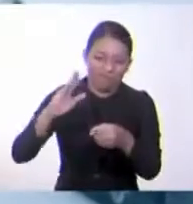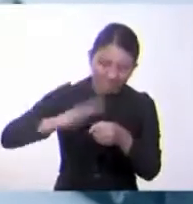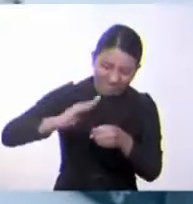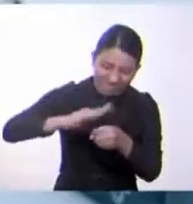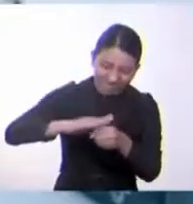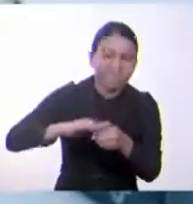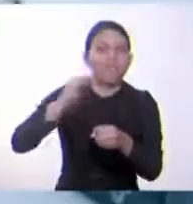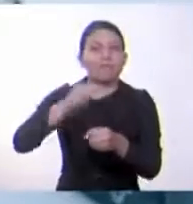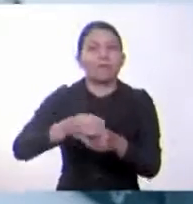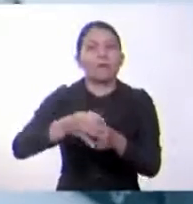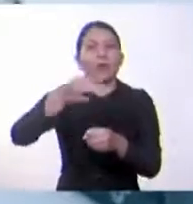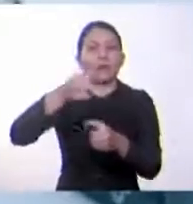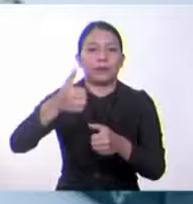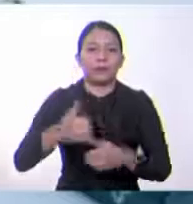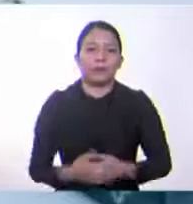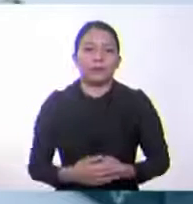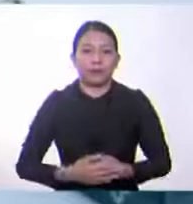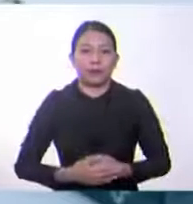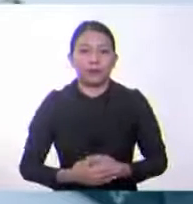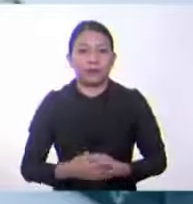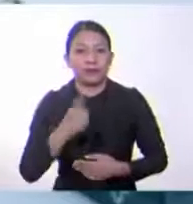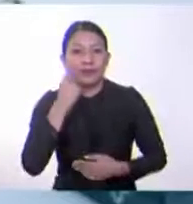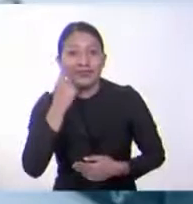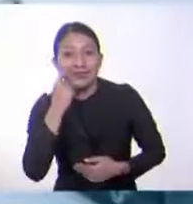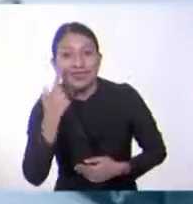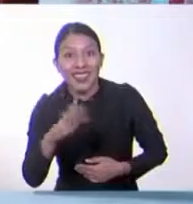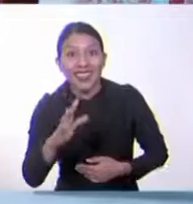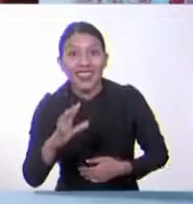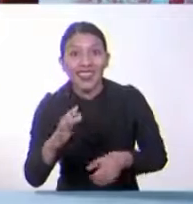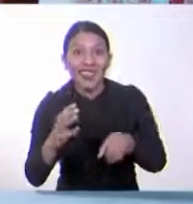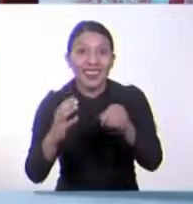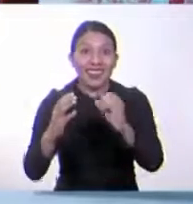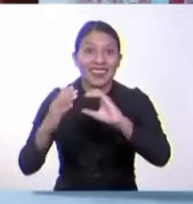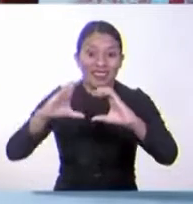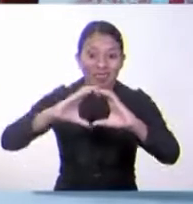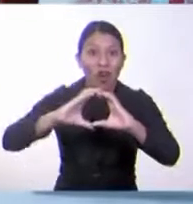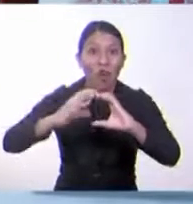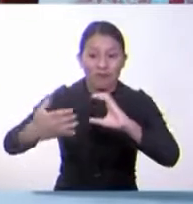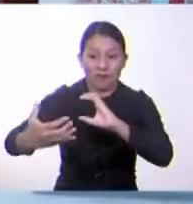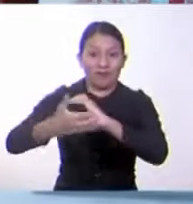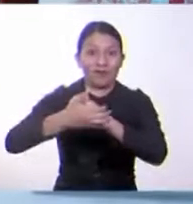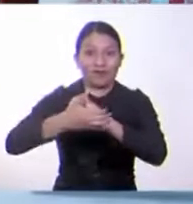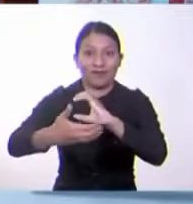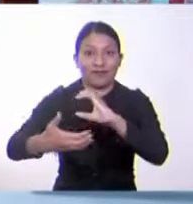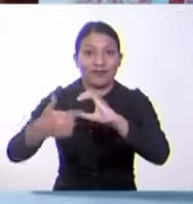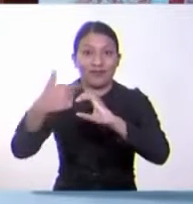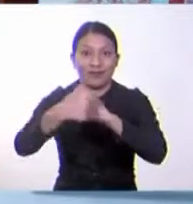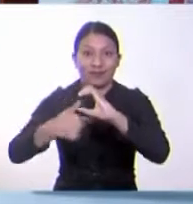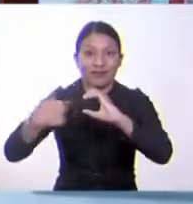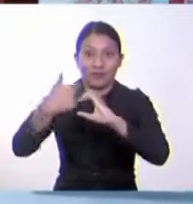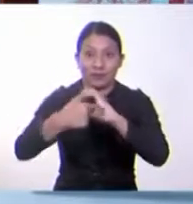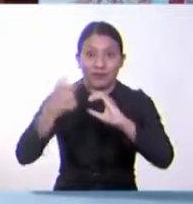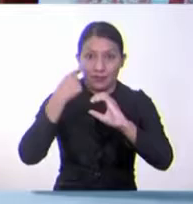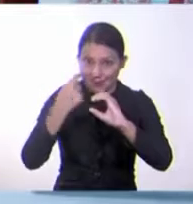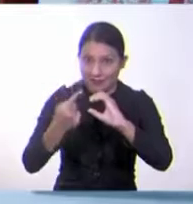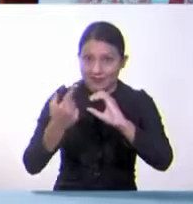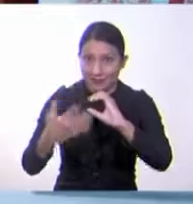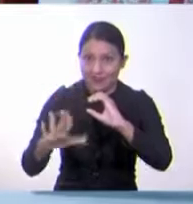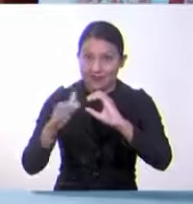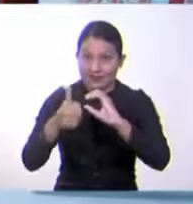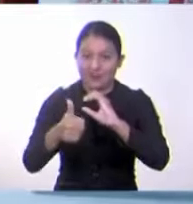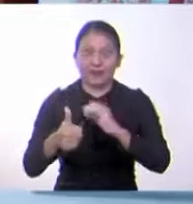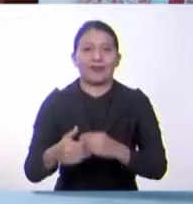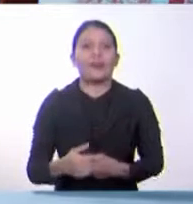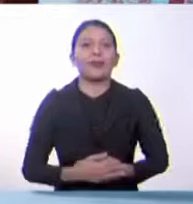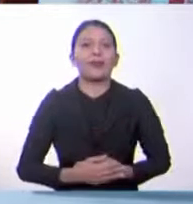dos pulmones y ahora sí, ya está la membrana de la vejiga puesta en el fondo cortado de la